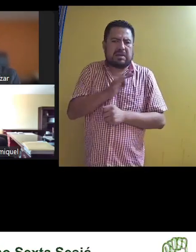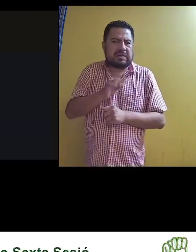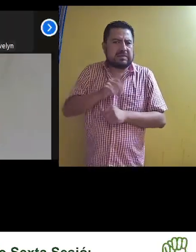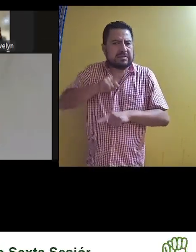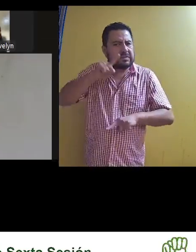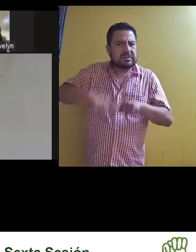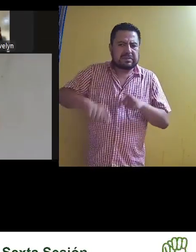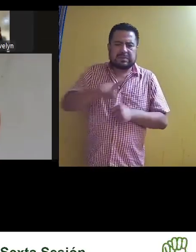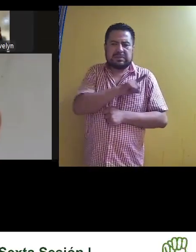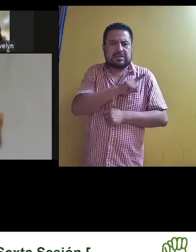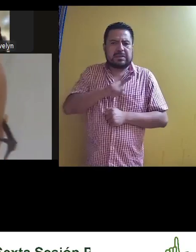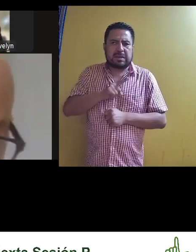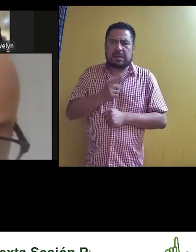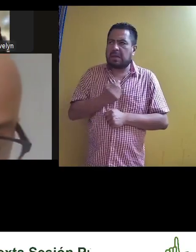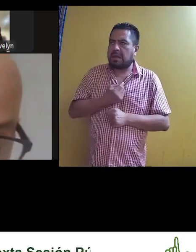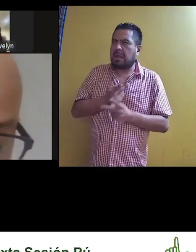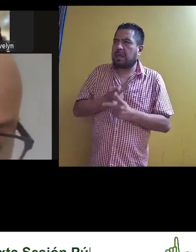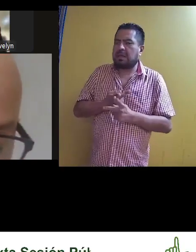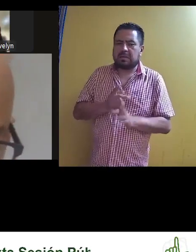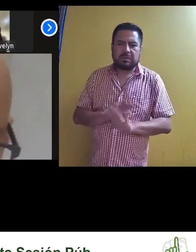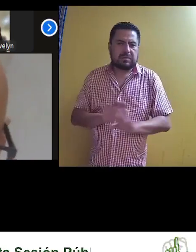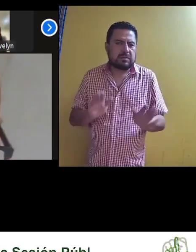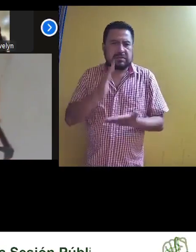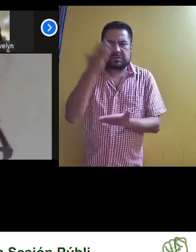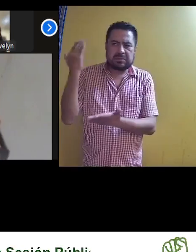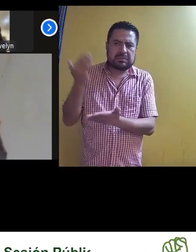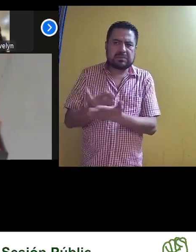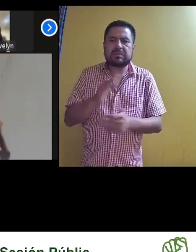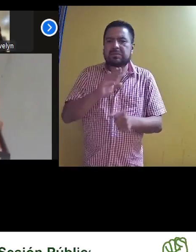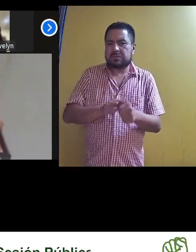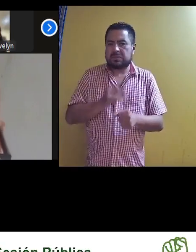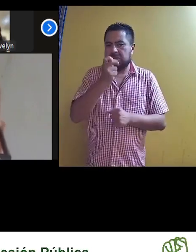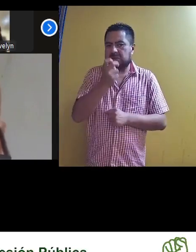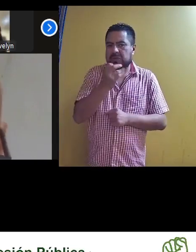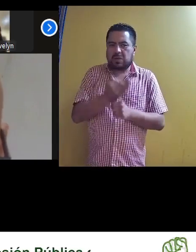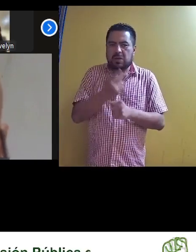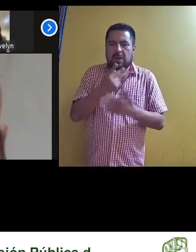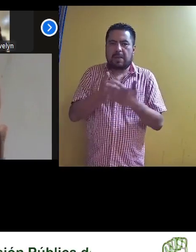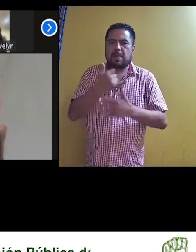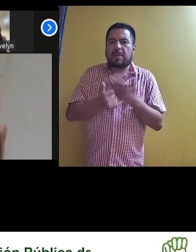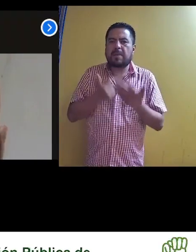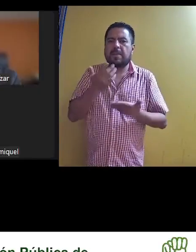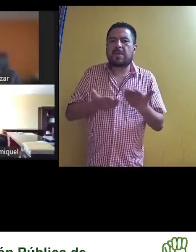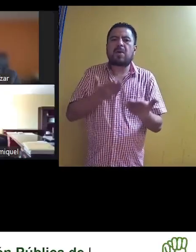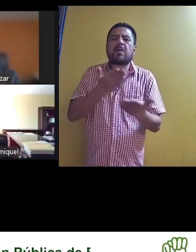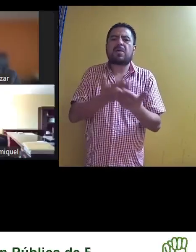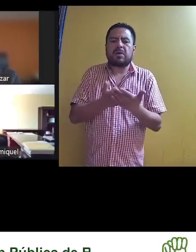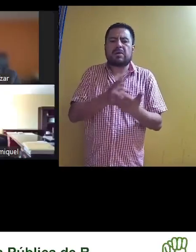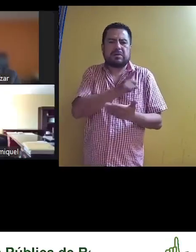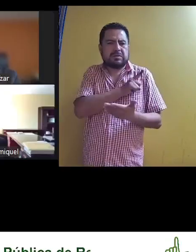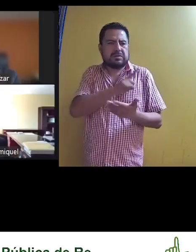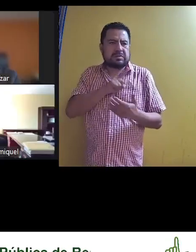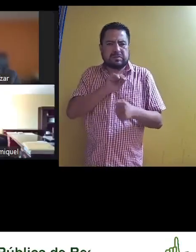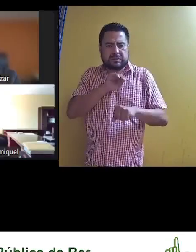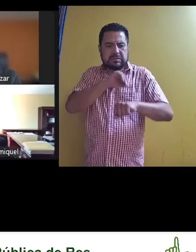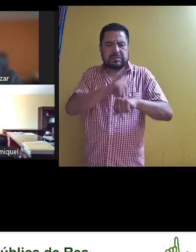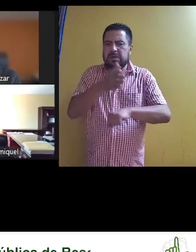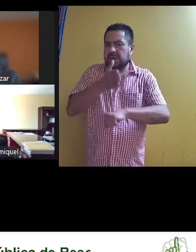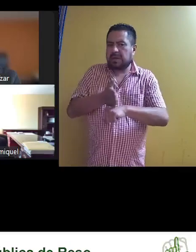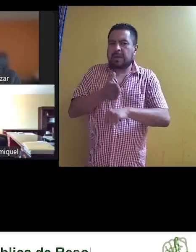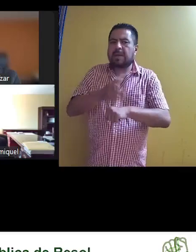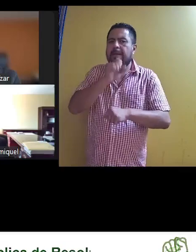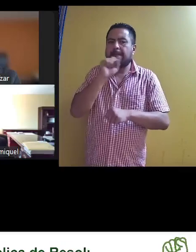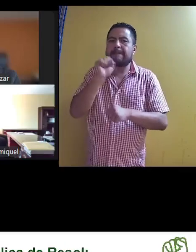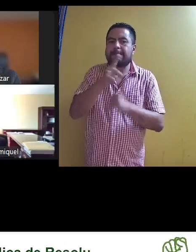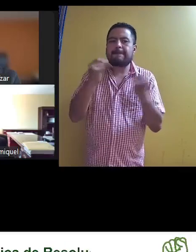margen de tolerancia permitido. Por tanto, en el proyecto se propone tener por configurada la infracción,